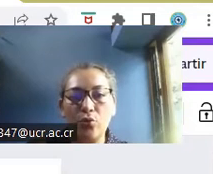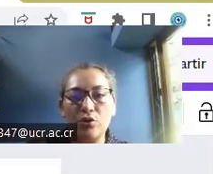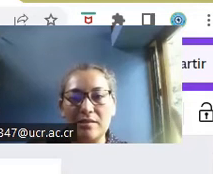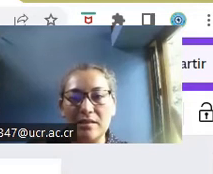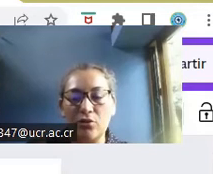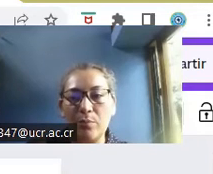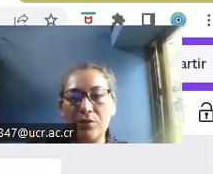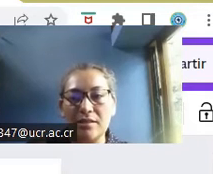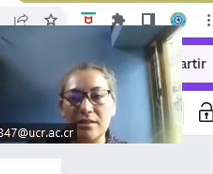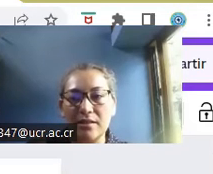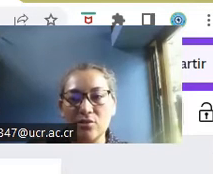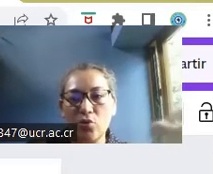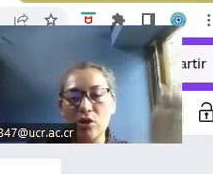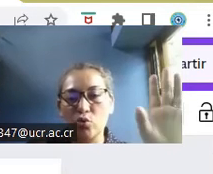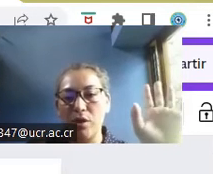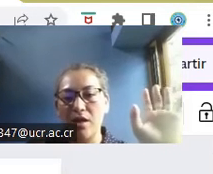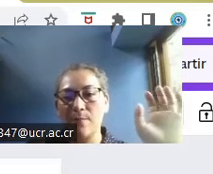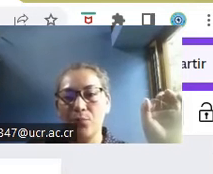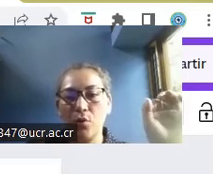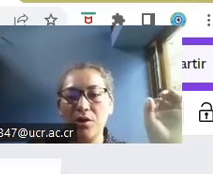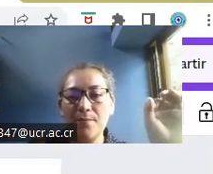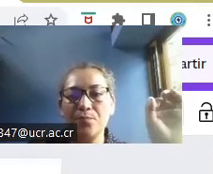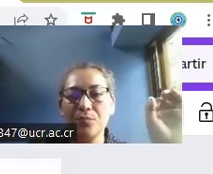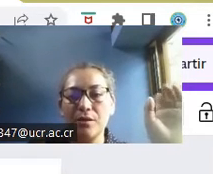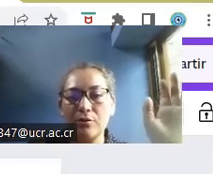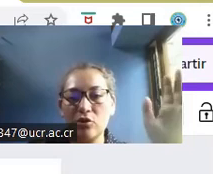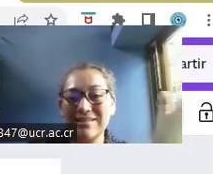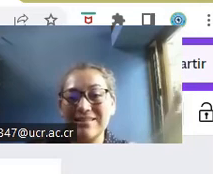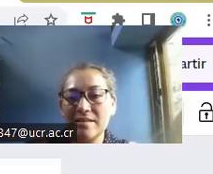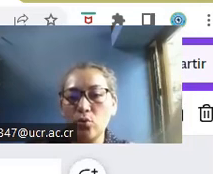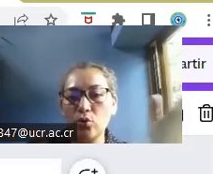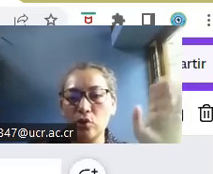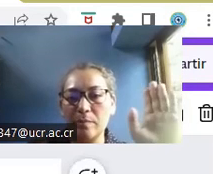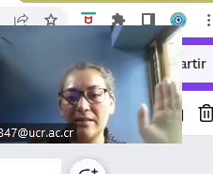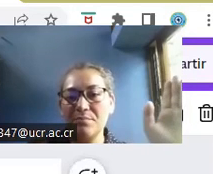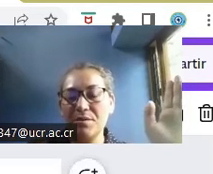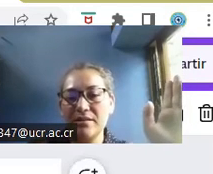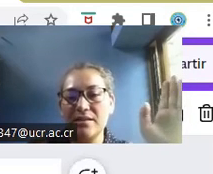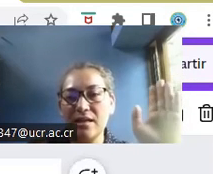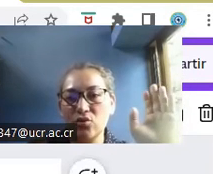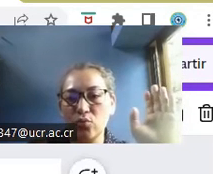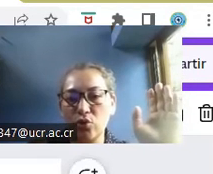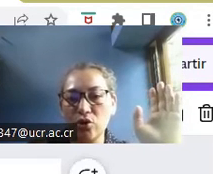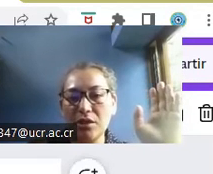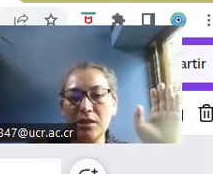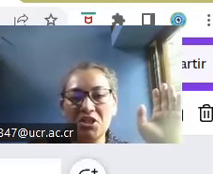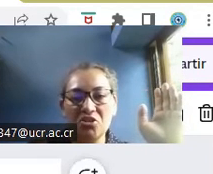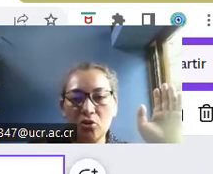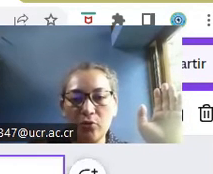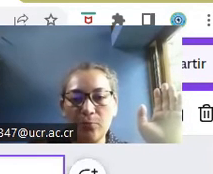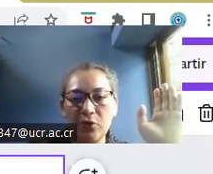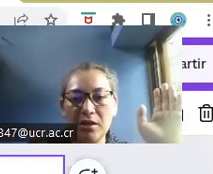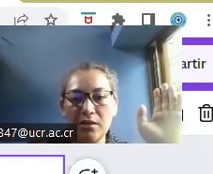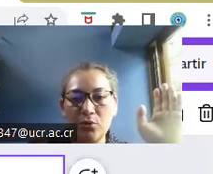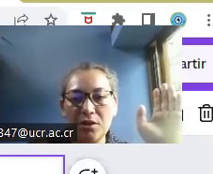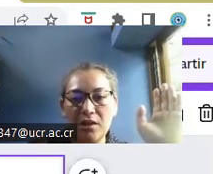que puedo utilizar. Entonces, voy a poner esta, que es como que sube ahí, ¿ok? Entonces, 3 segundos para esa primera escena es un montón. Yo